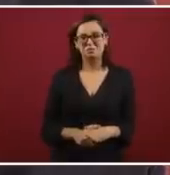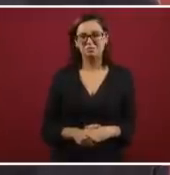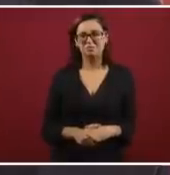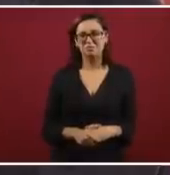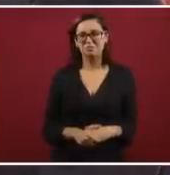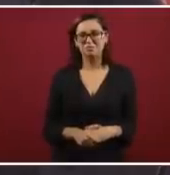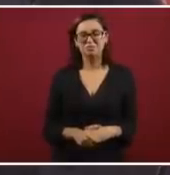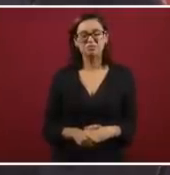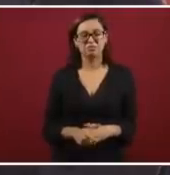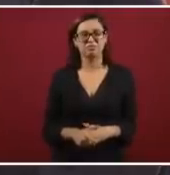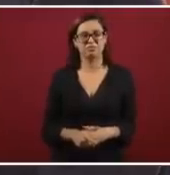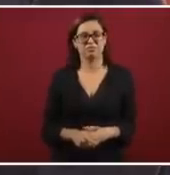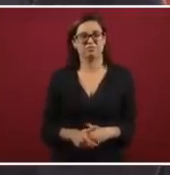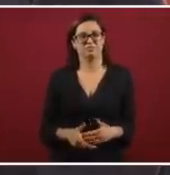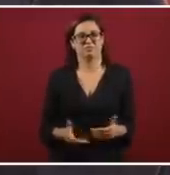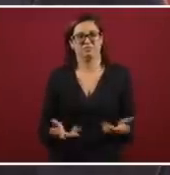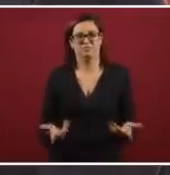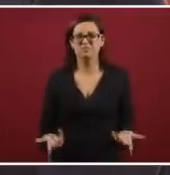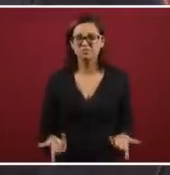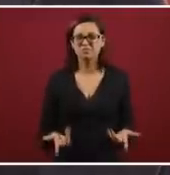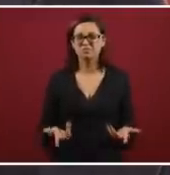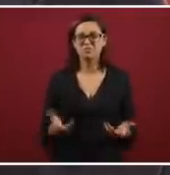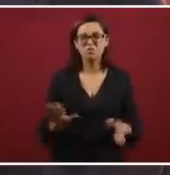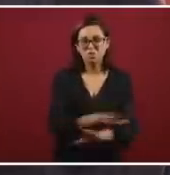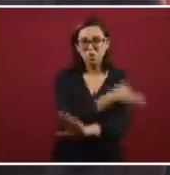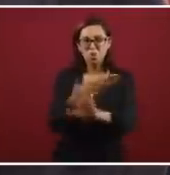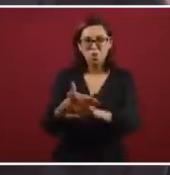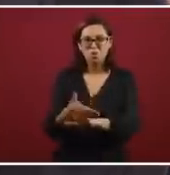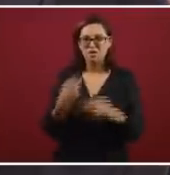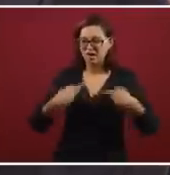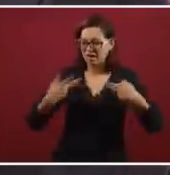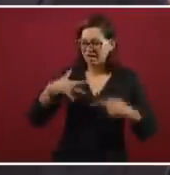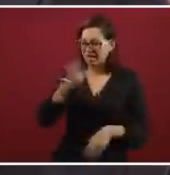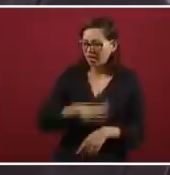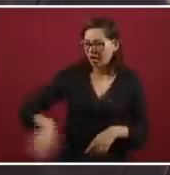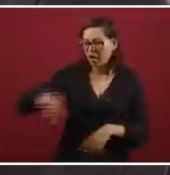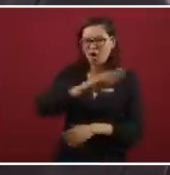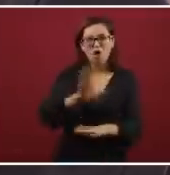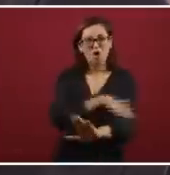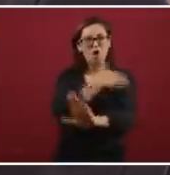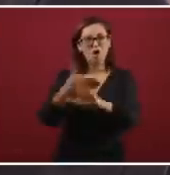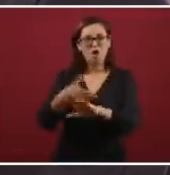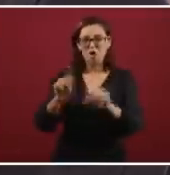que se iba a hacer al pueblo y a la nación.